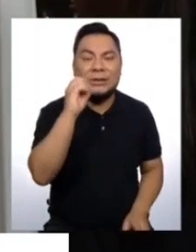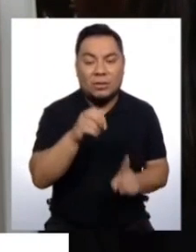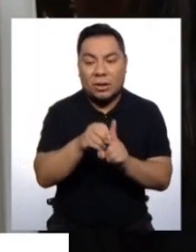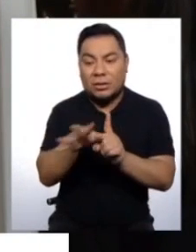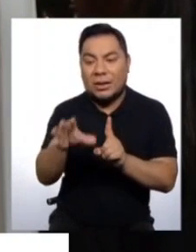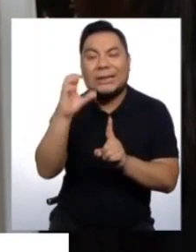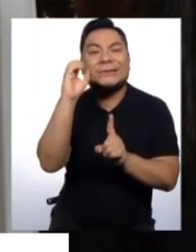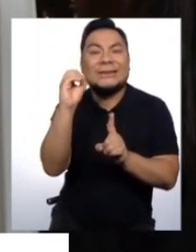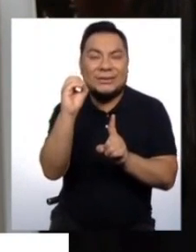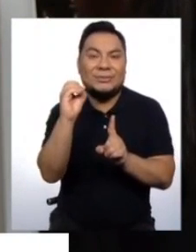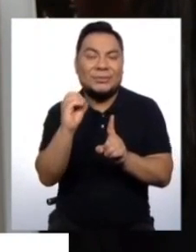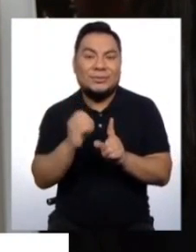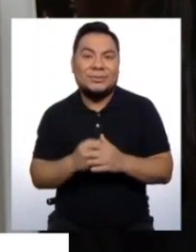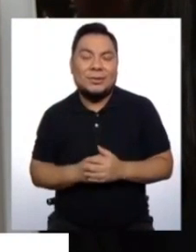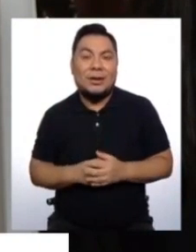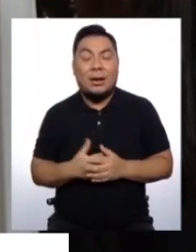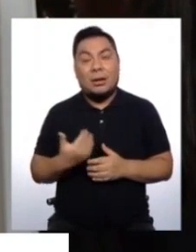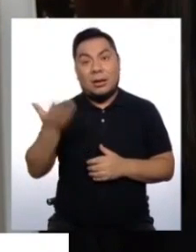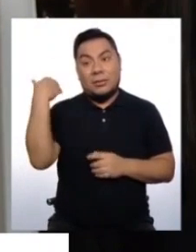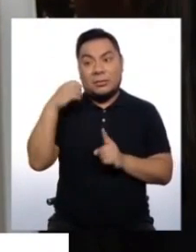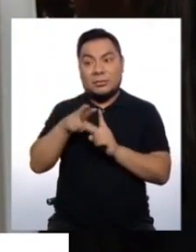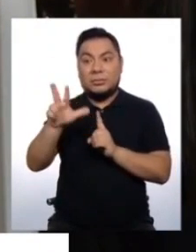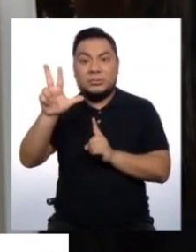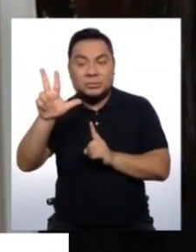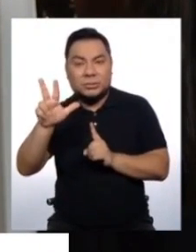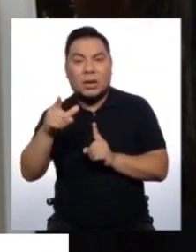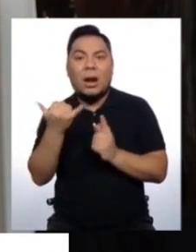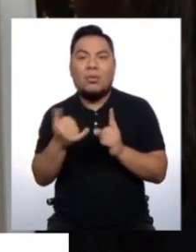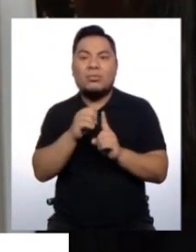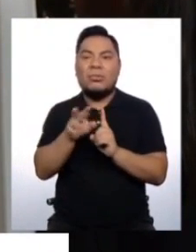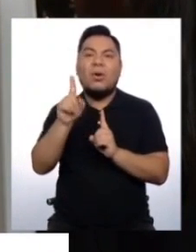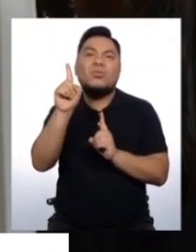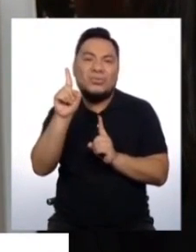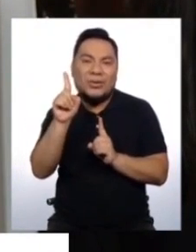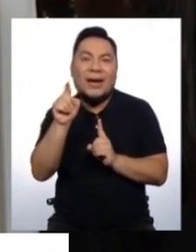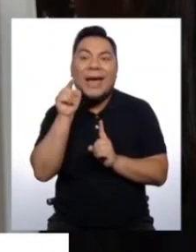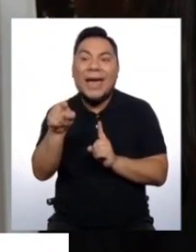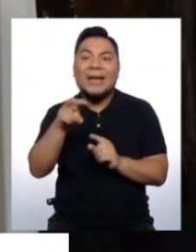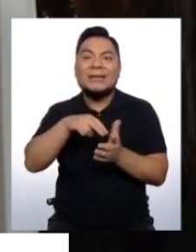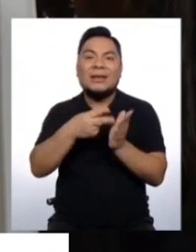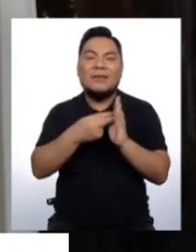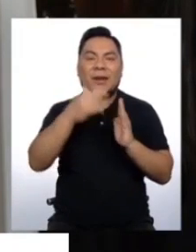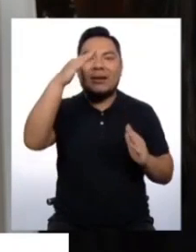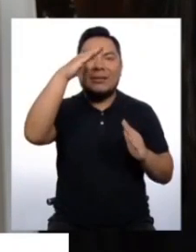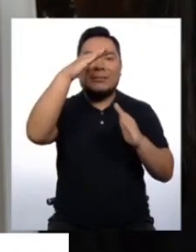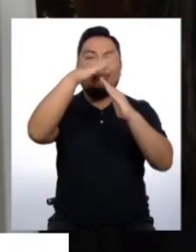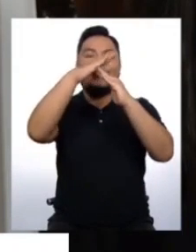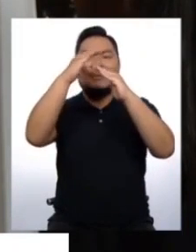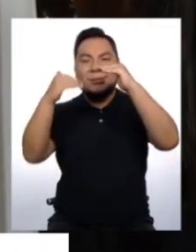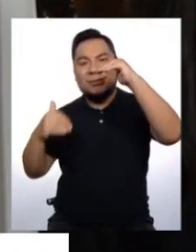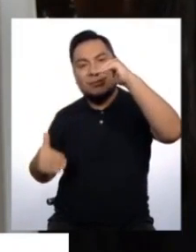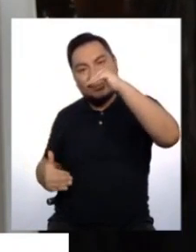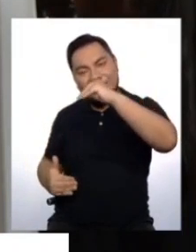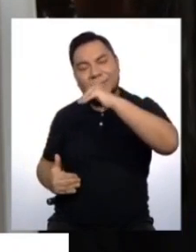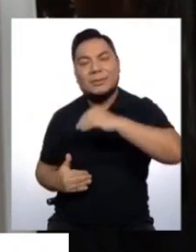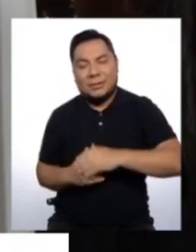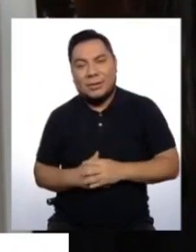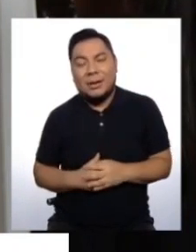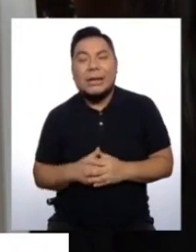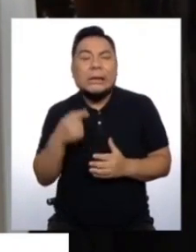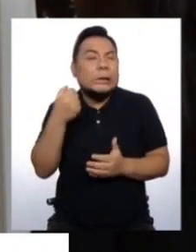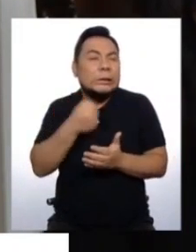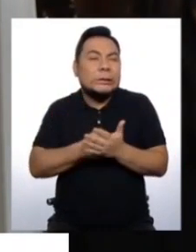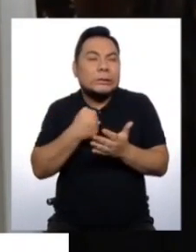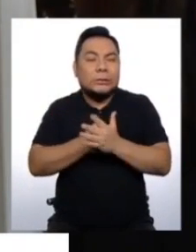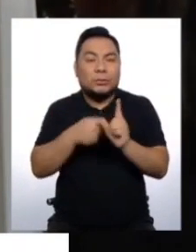contagios. Nosotros hemos reducido sustantivamente el nivel de contagio en la